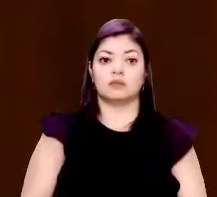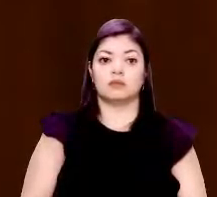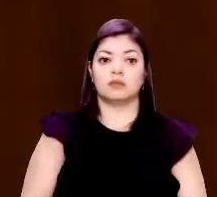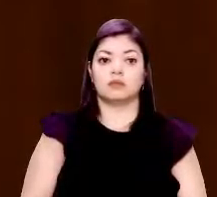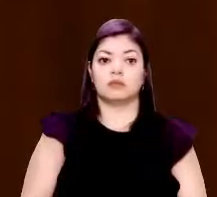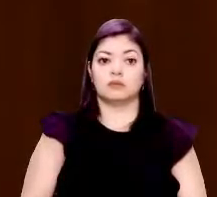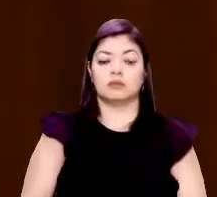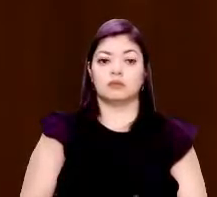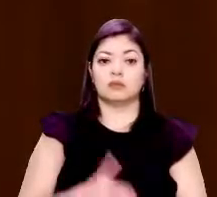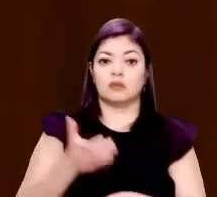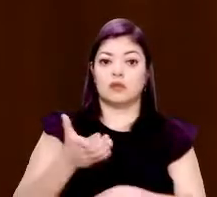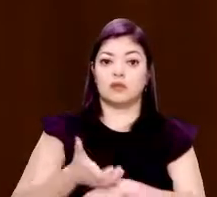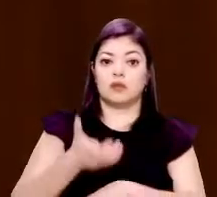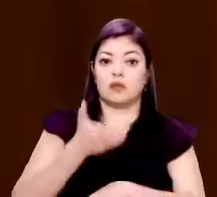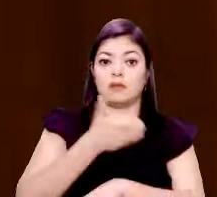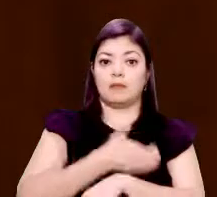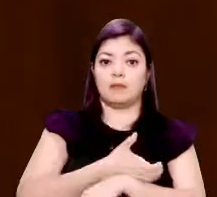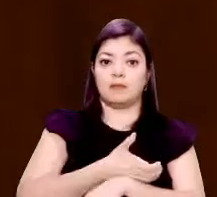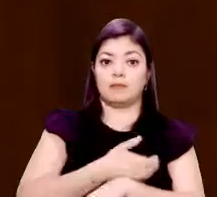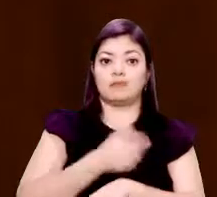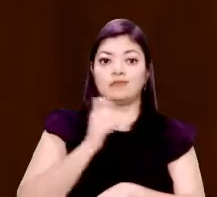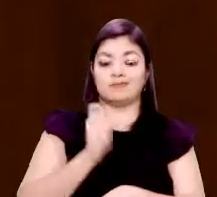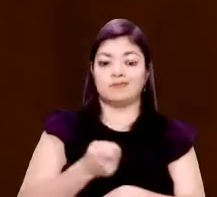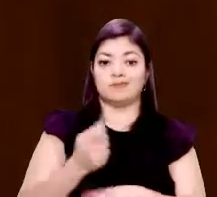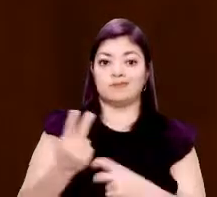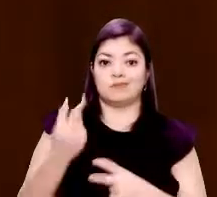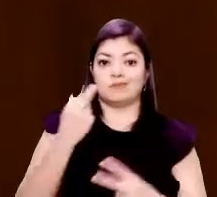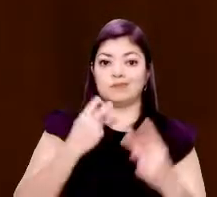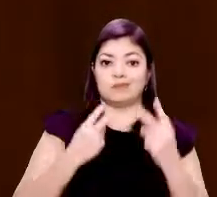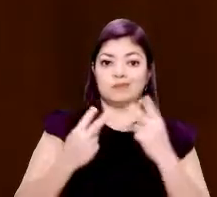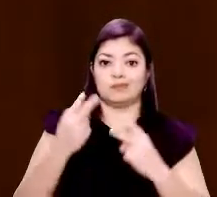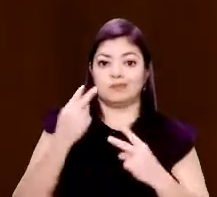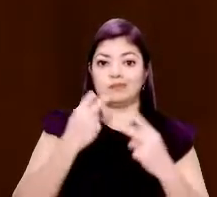compañeros que nos ven por las diferentes